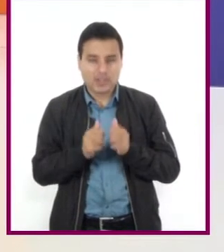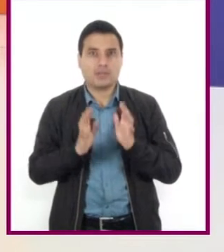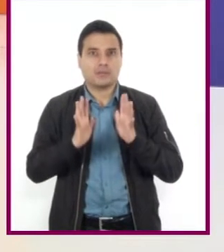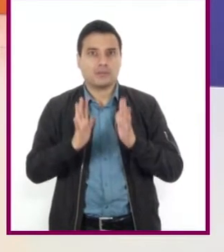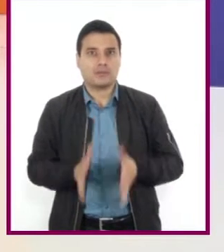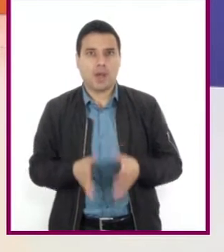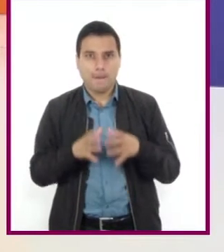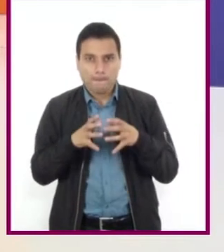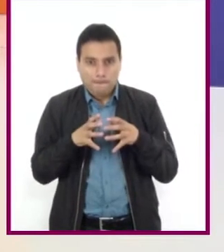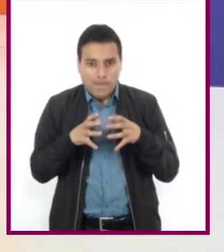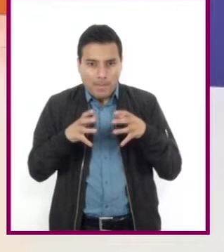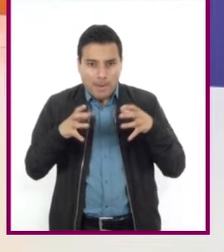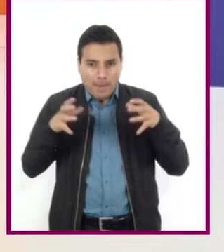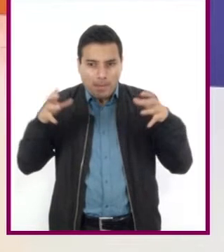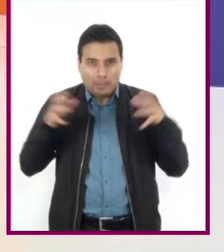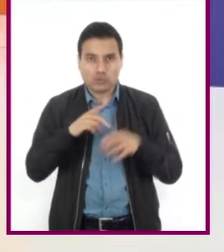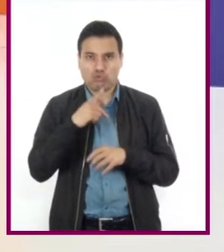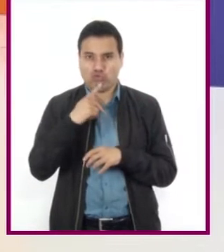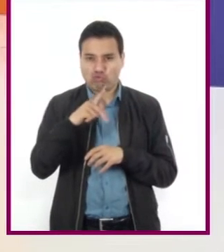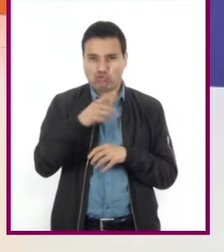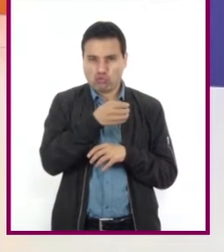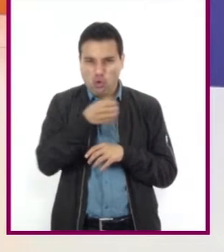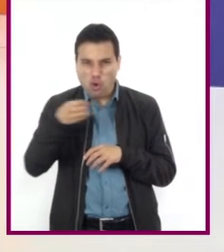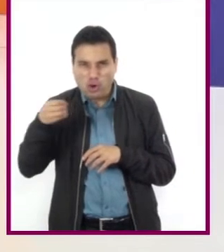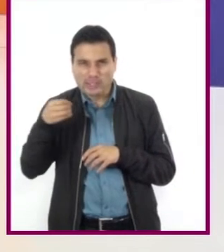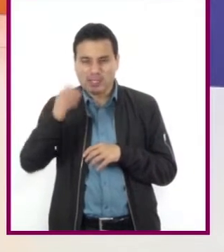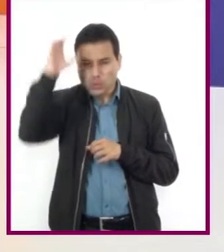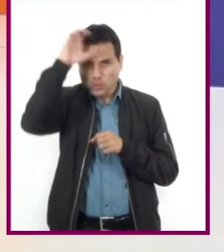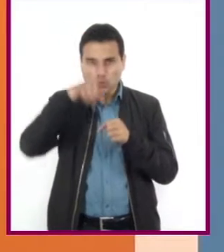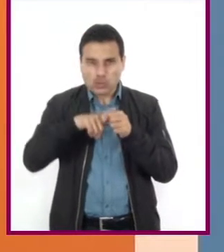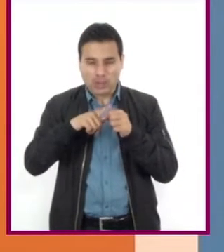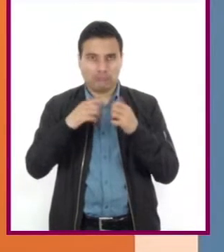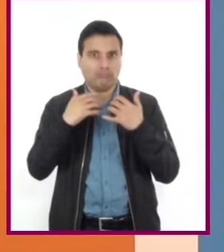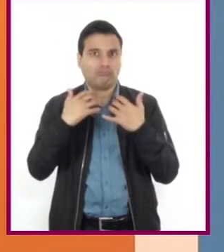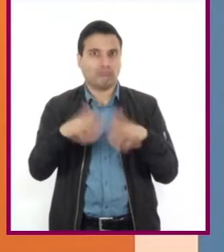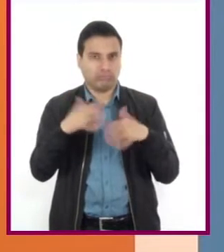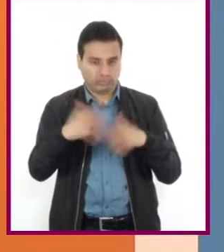numerosas y estructuras sociales y prácticas culturales complejas.